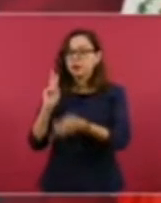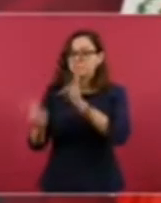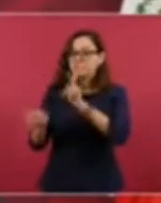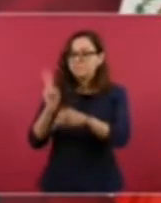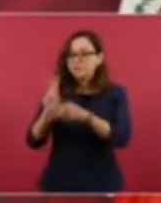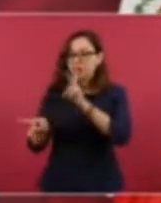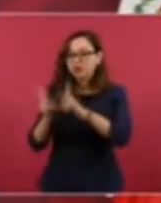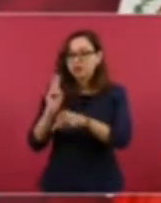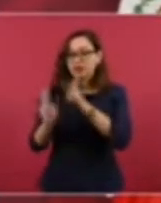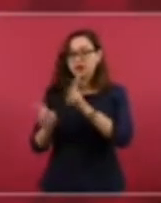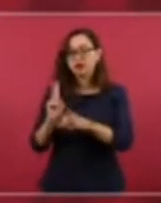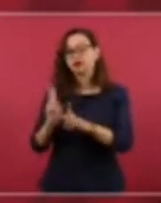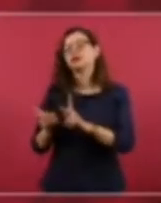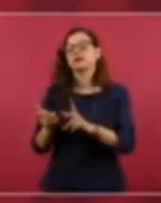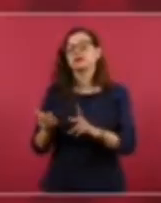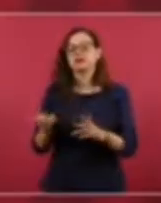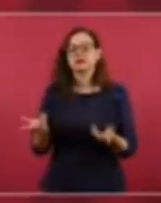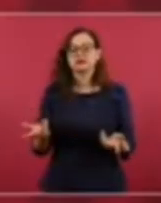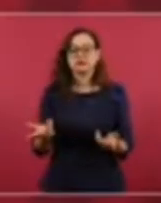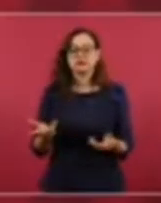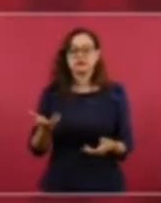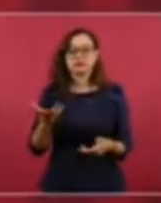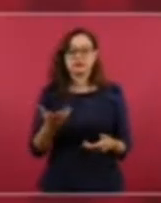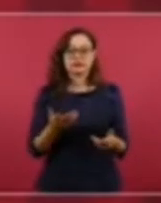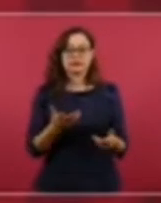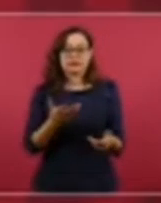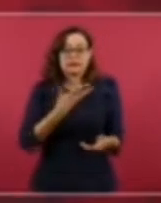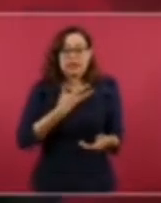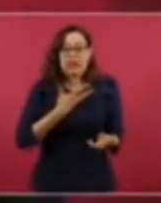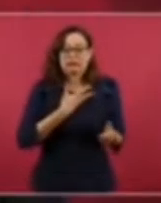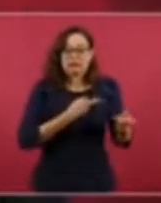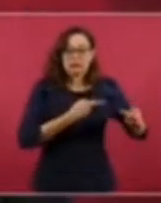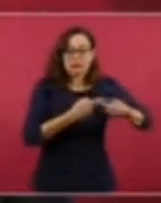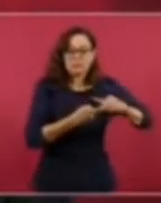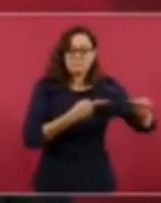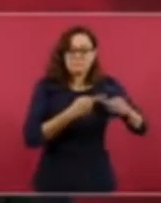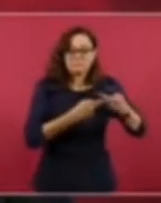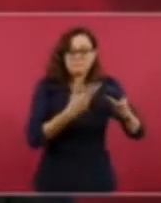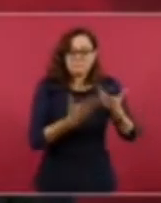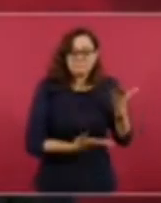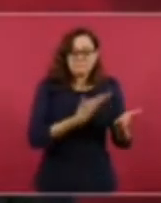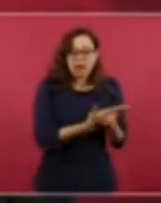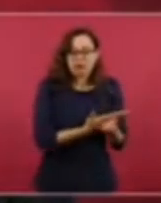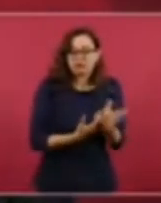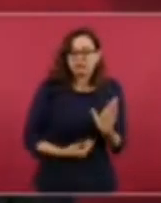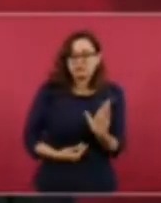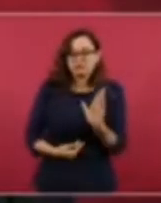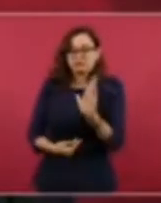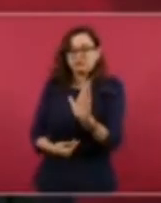Hay un plan de rescate y no se quiere